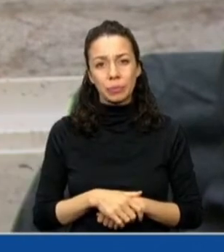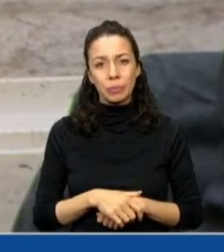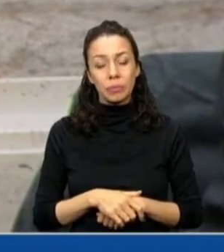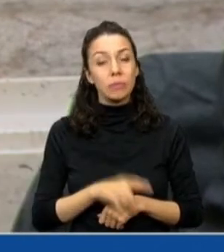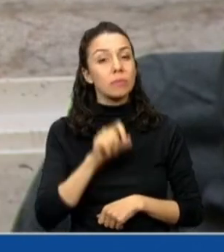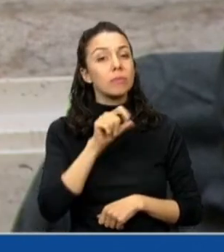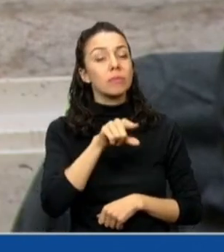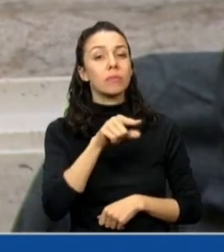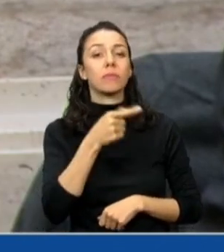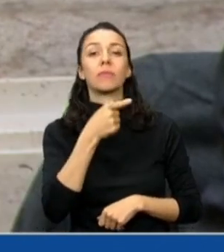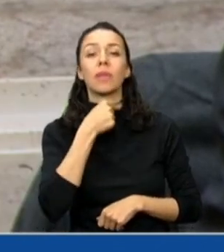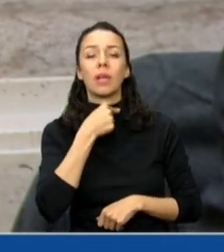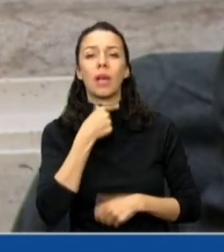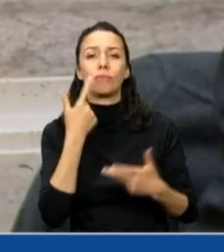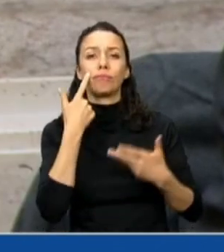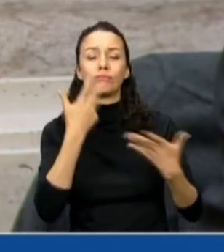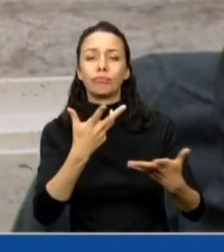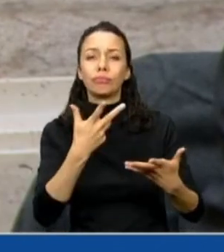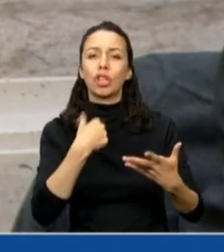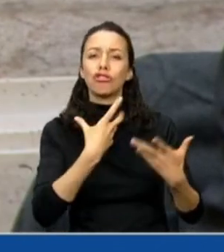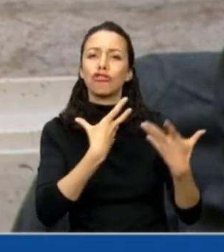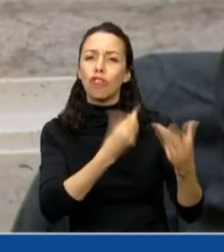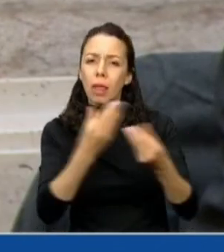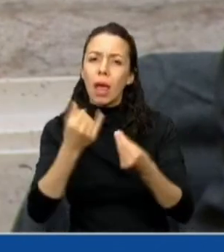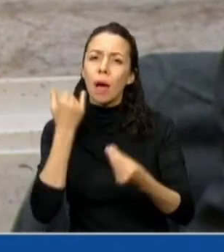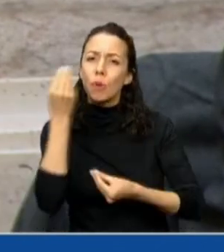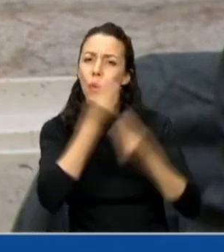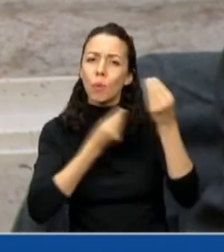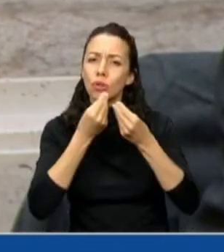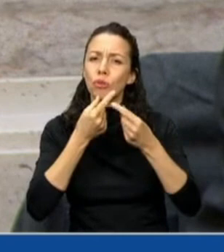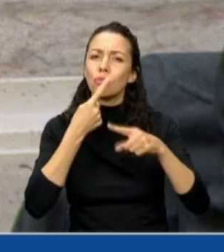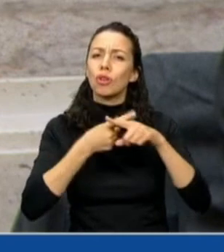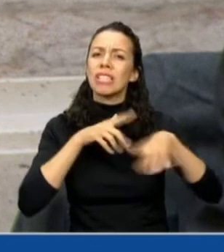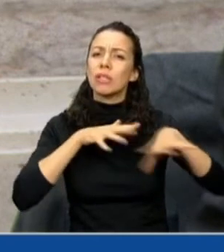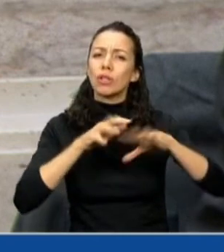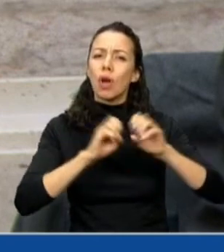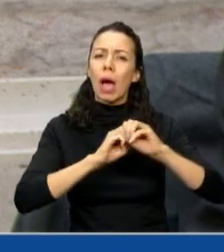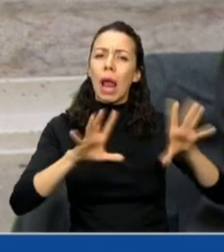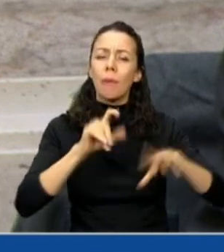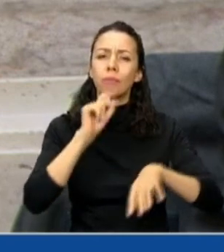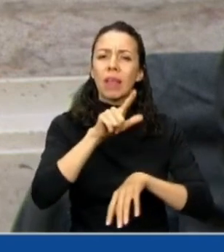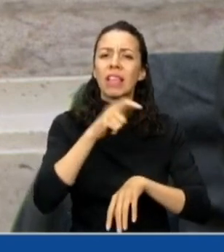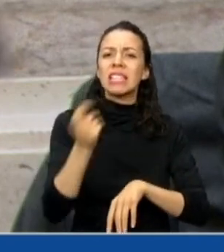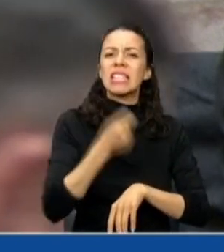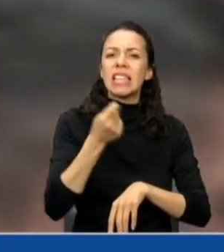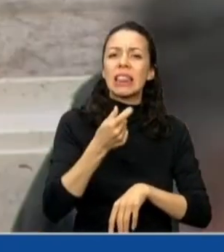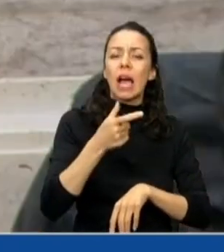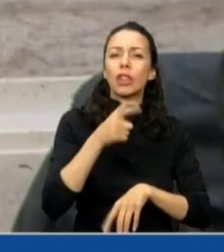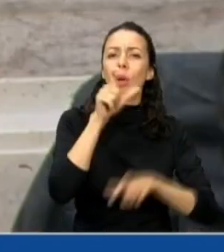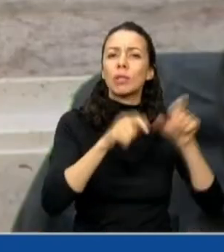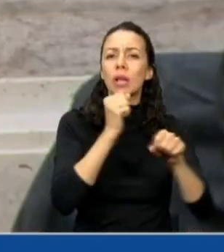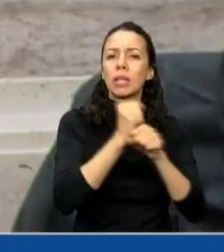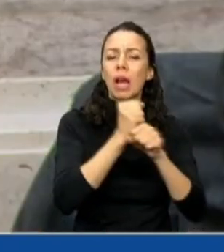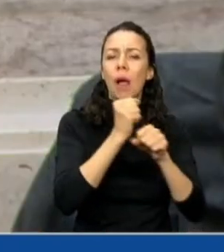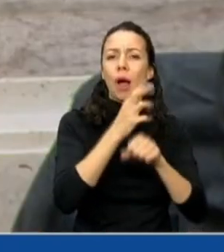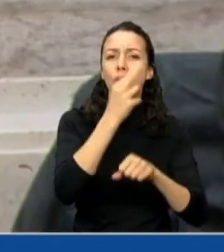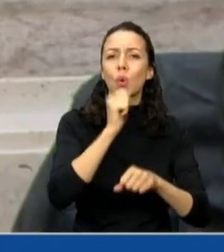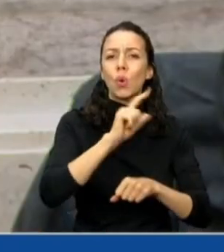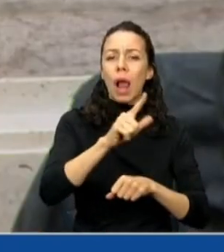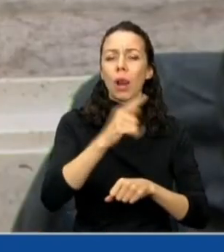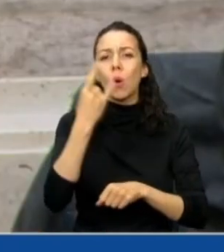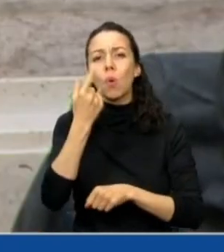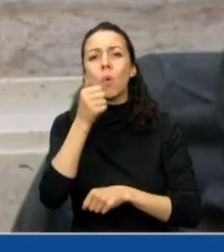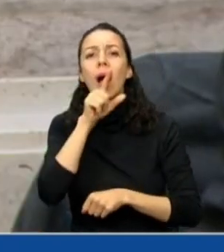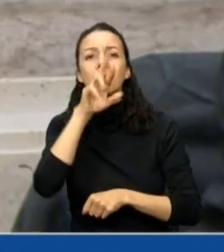para expresar la solidaridad y la preocupación por la grave situación que viven el Sindicato de Trabajadores Rurales, UATRE,